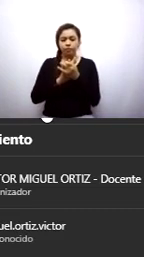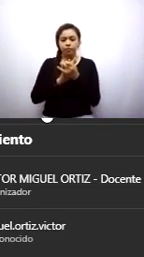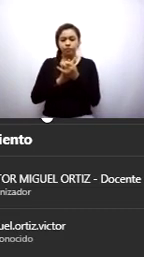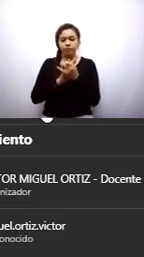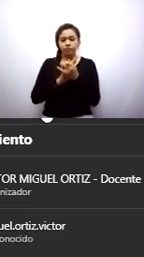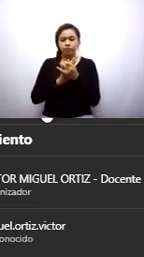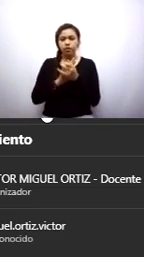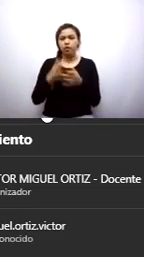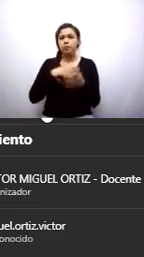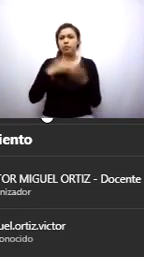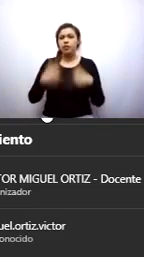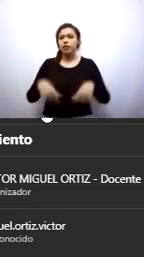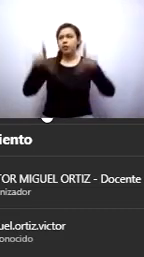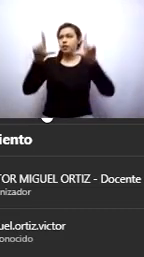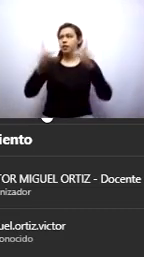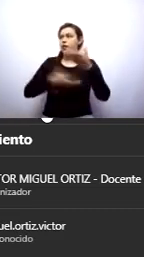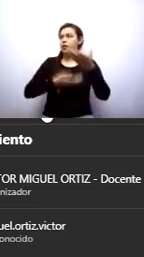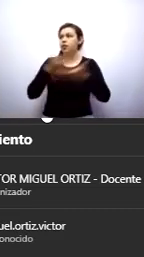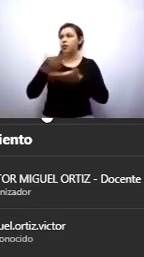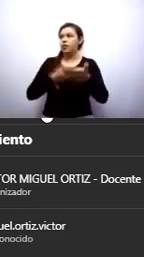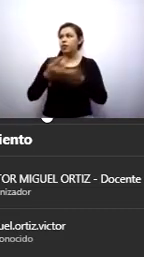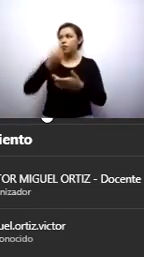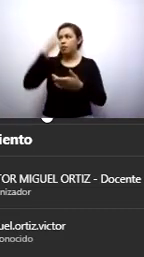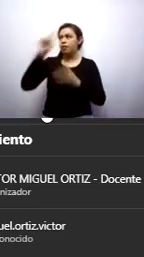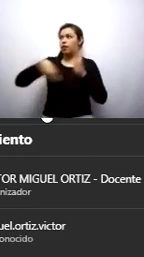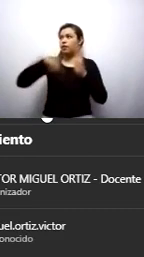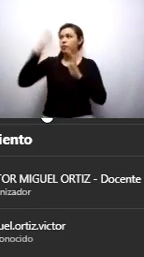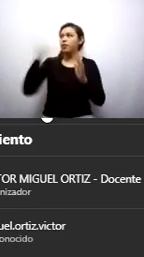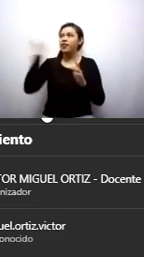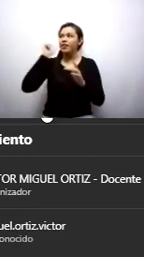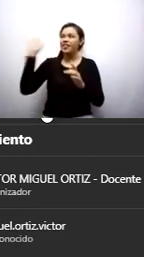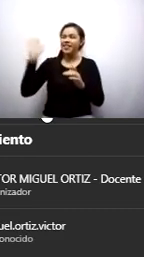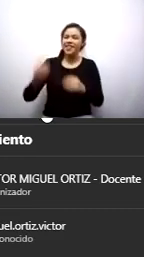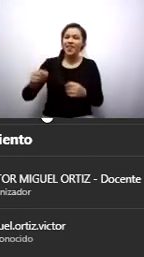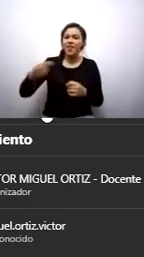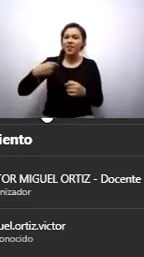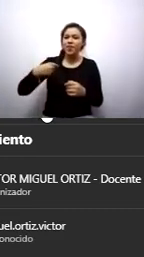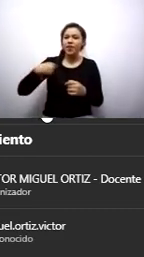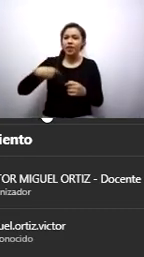compartiendo mi pantalla de elija las opciones de video y de audio, si se alcanza a ver esa parte todavía.